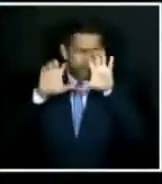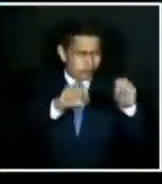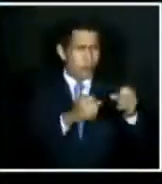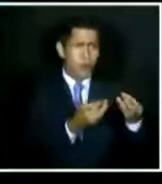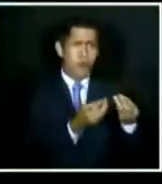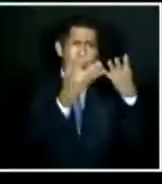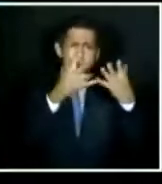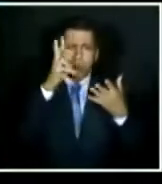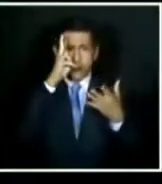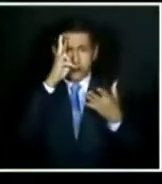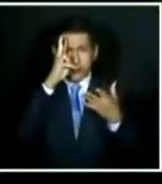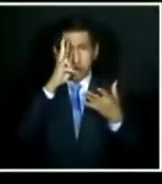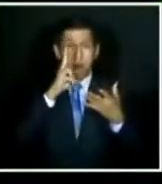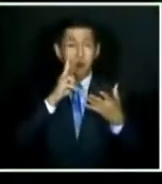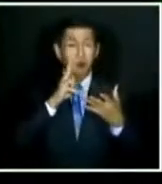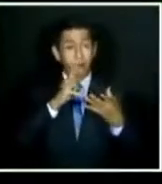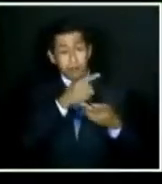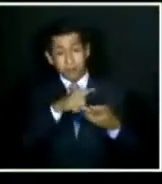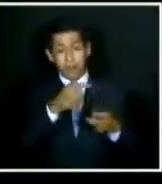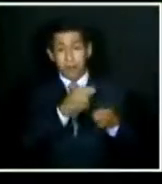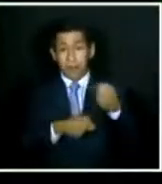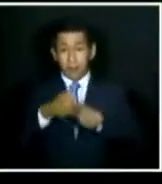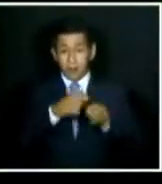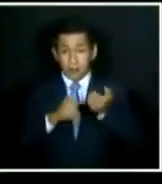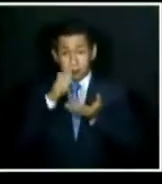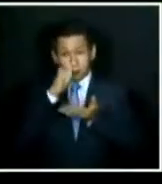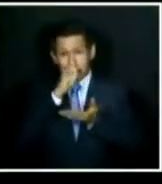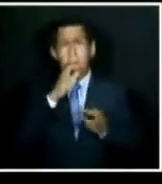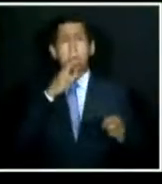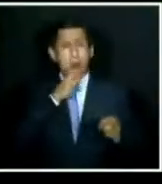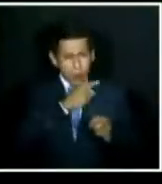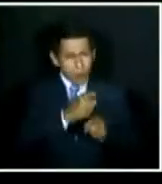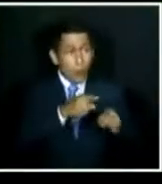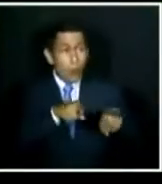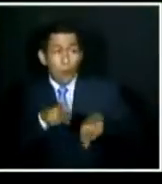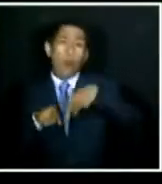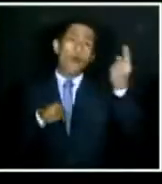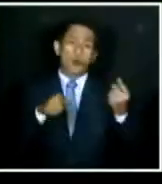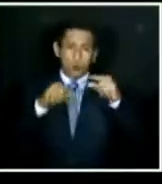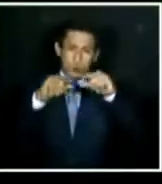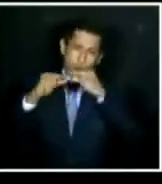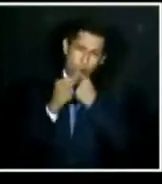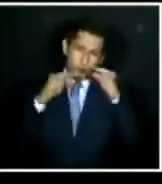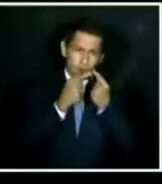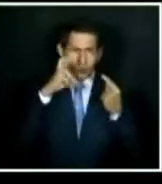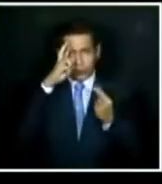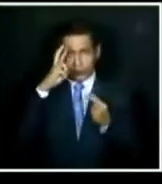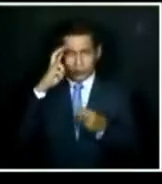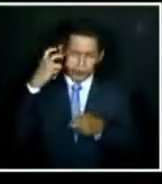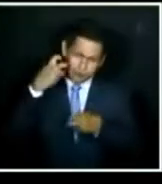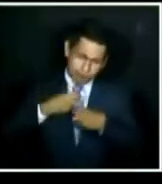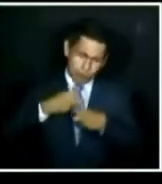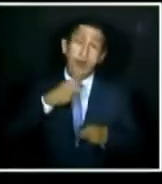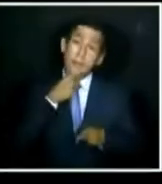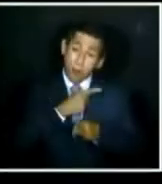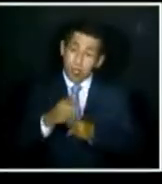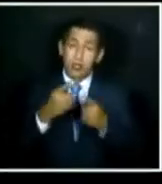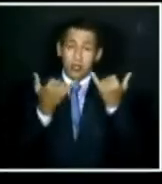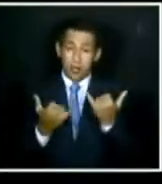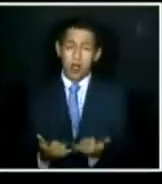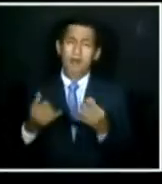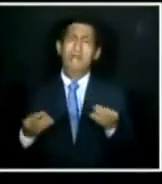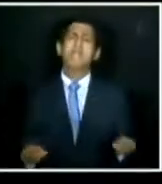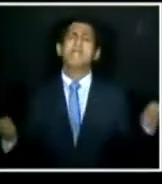intereses por la acción firme del gobierno, como nunca antes había sucedido. Enfrentar al narcotráfico y al